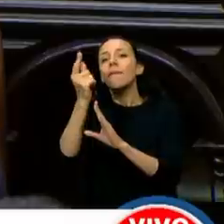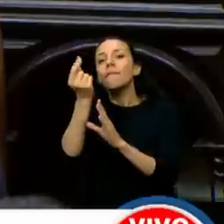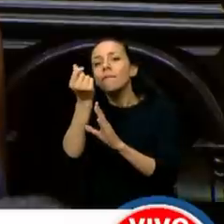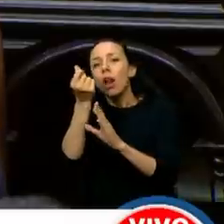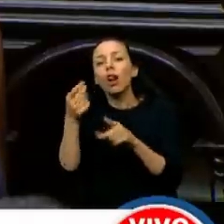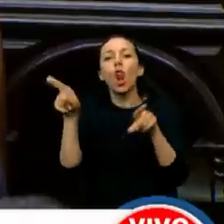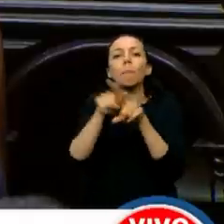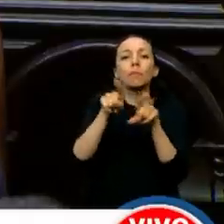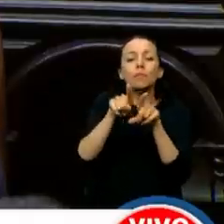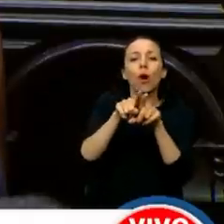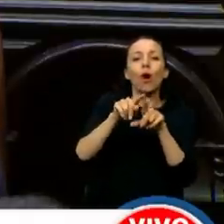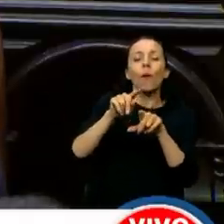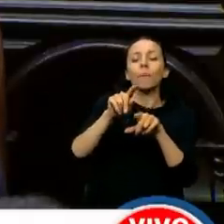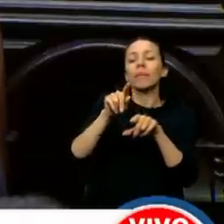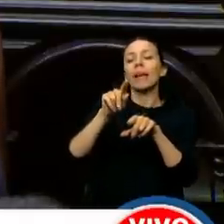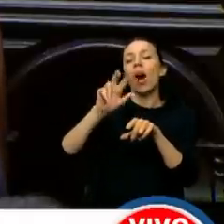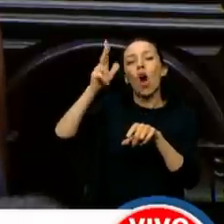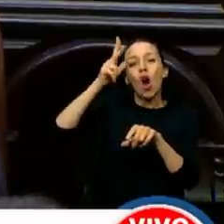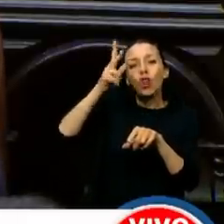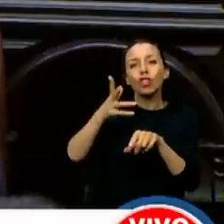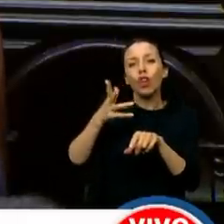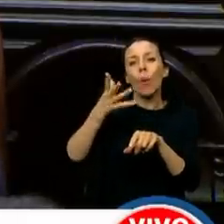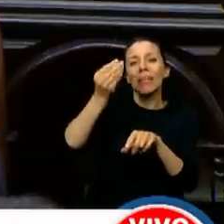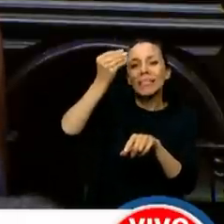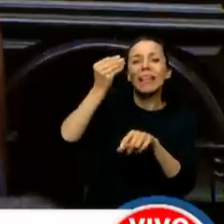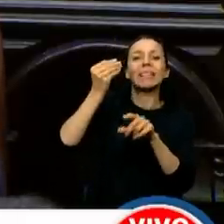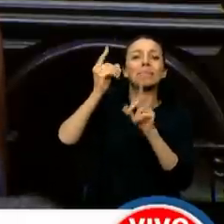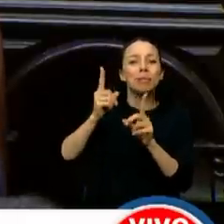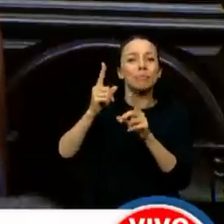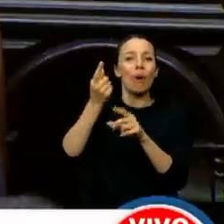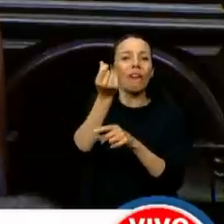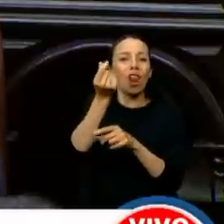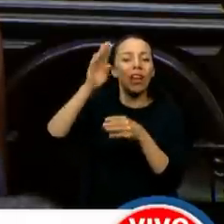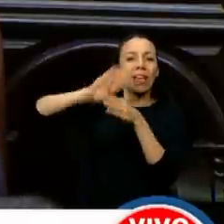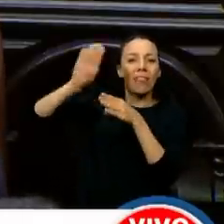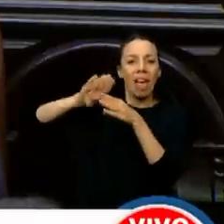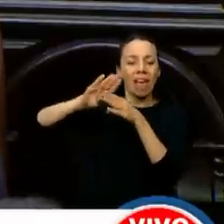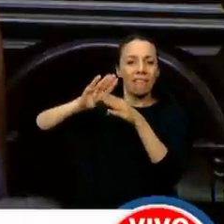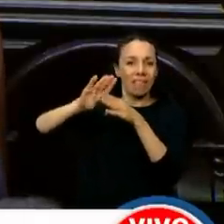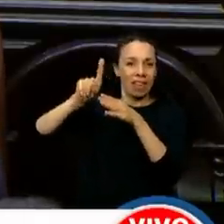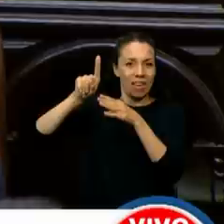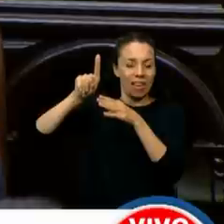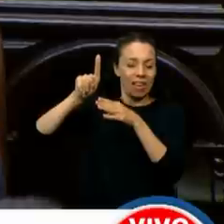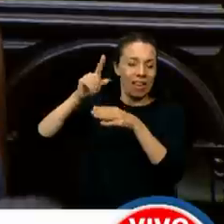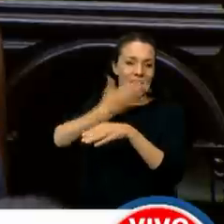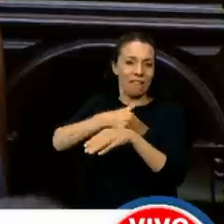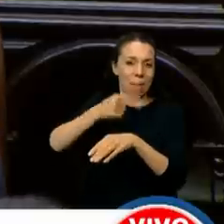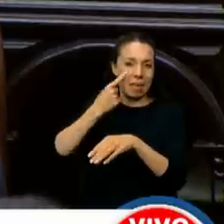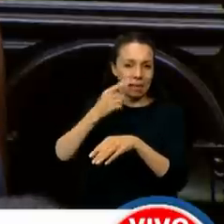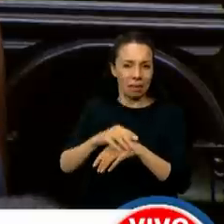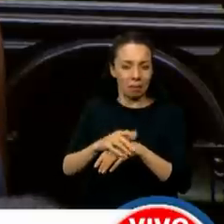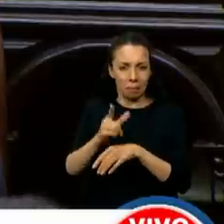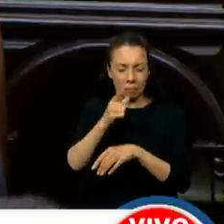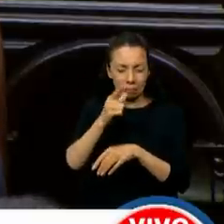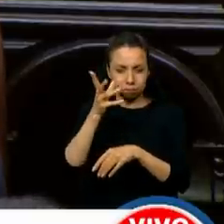gobierno anterior comprometió con el fondo monetario internacional parece algo exagerado pero después de